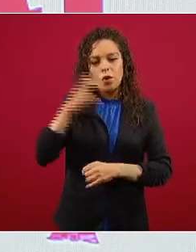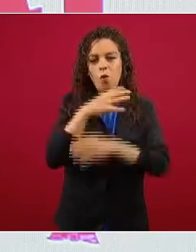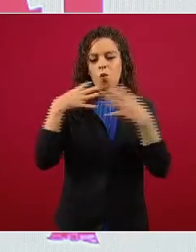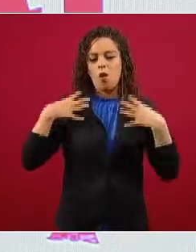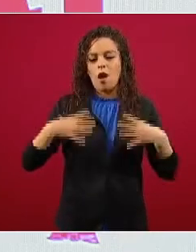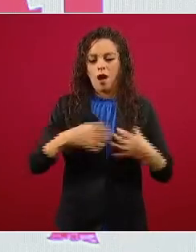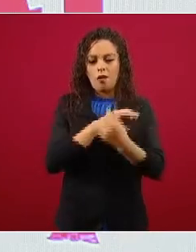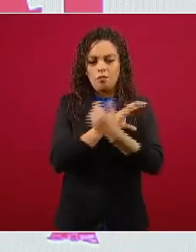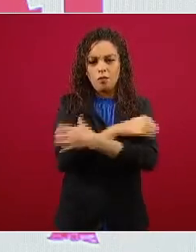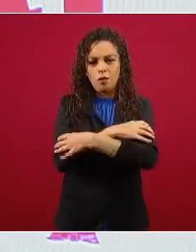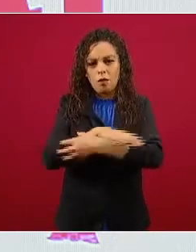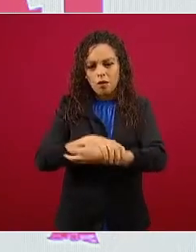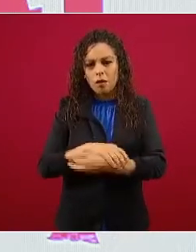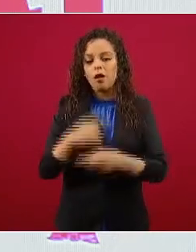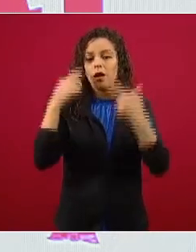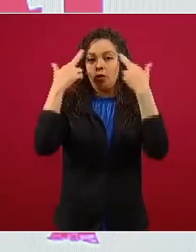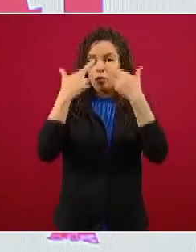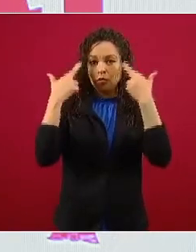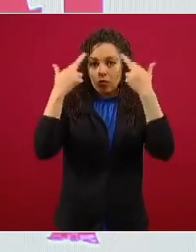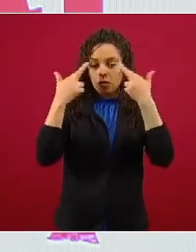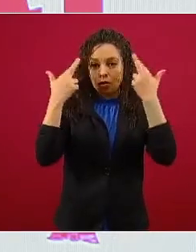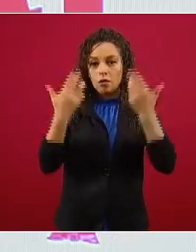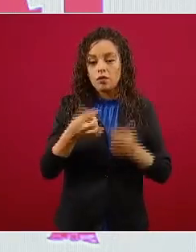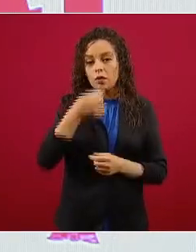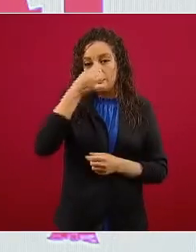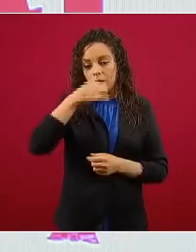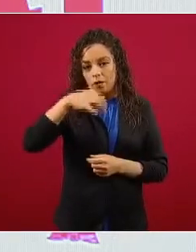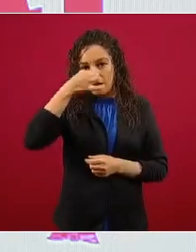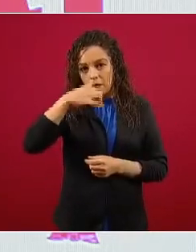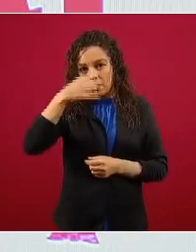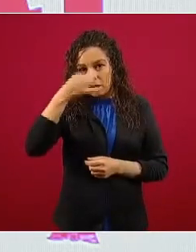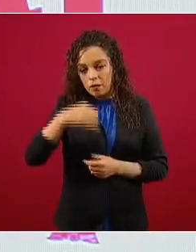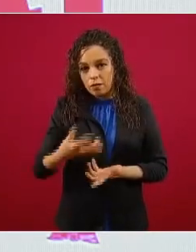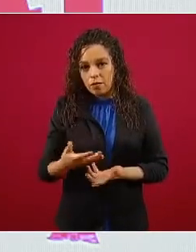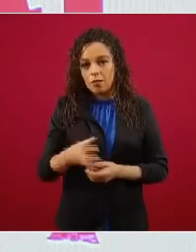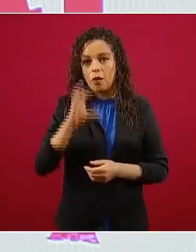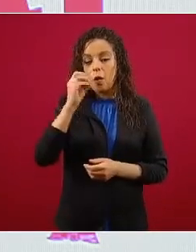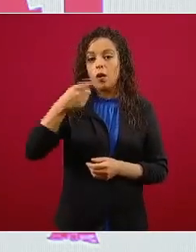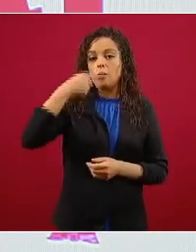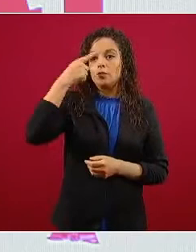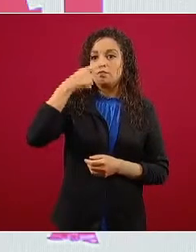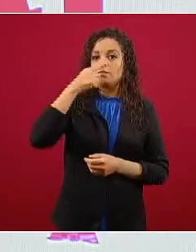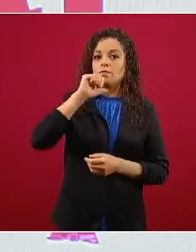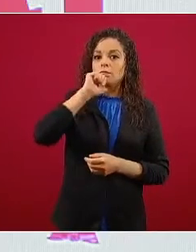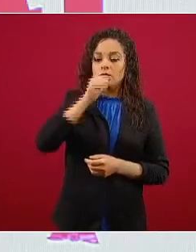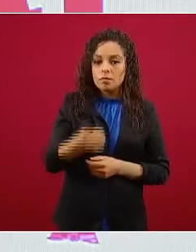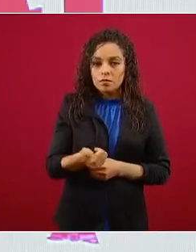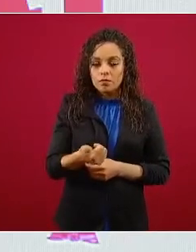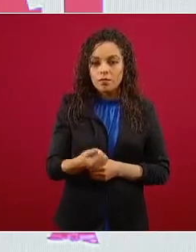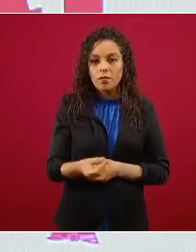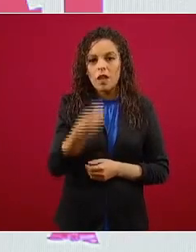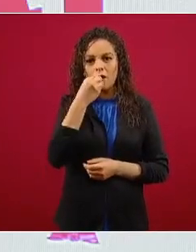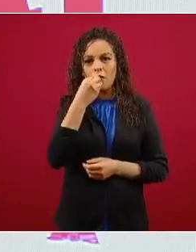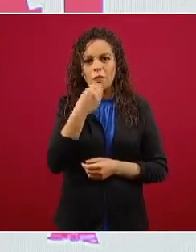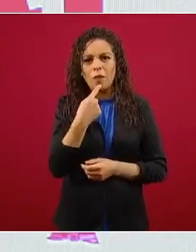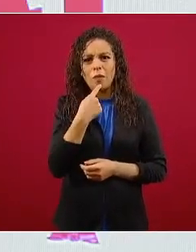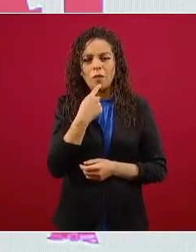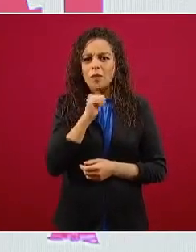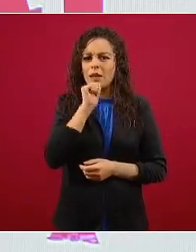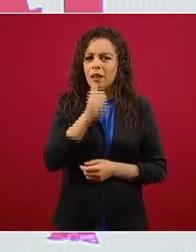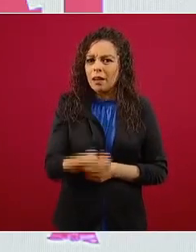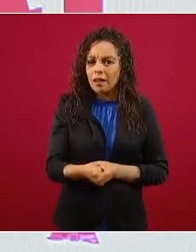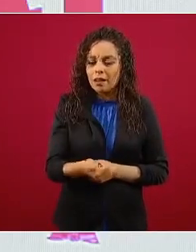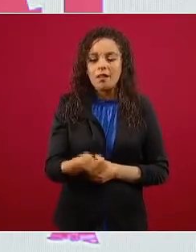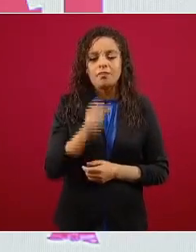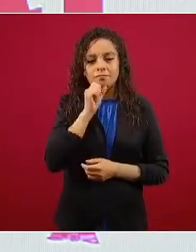ojos, escurrimiento nasal y otros síntomas accesorios como pérdida de olfato o pérdida del gusto. No quiere decir que un síntoma por